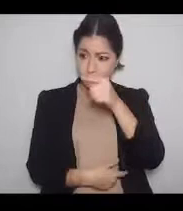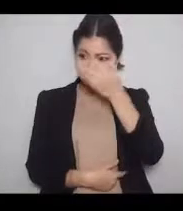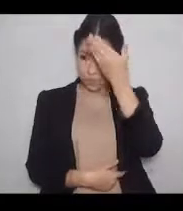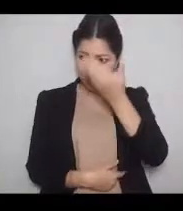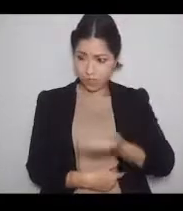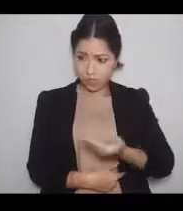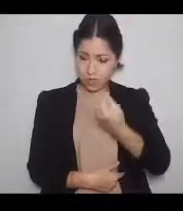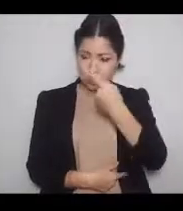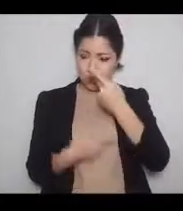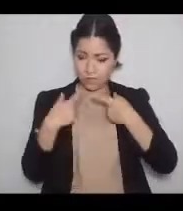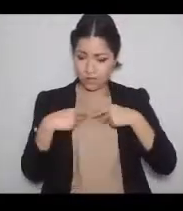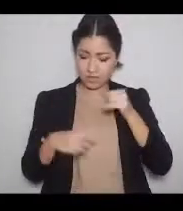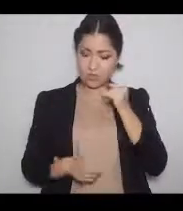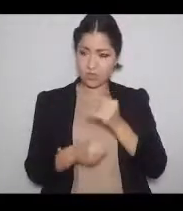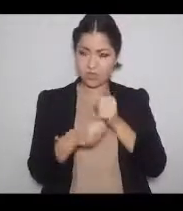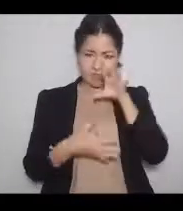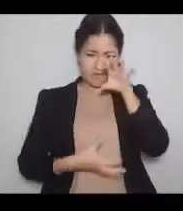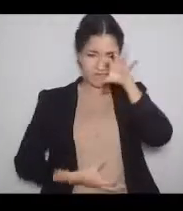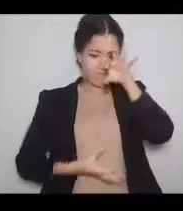Solo soy mi personaje.